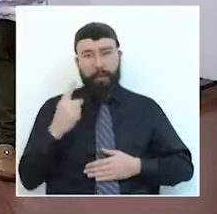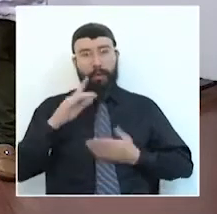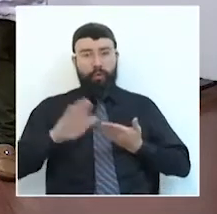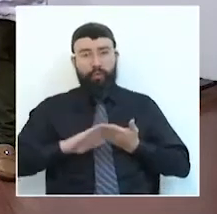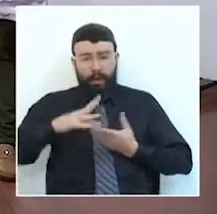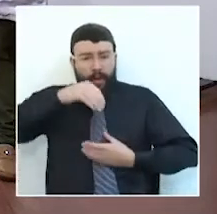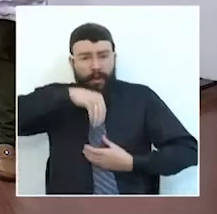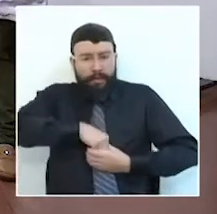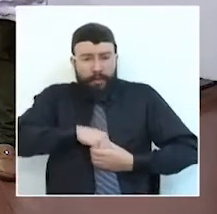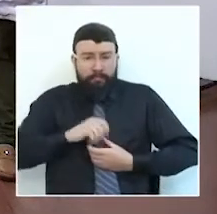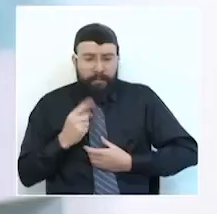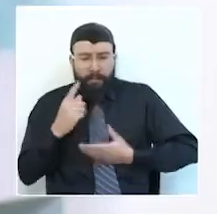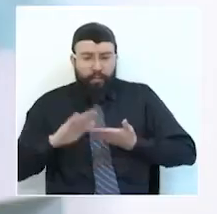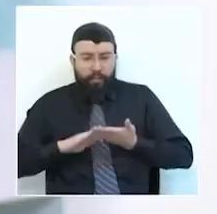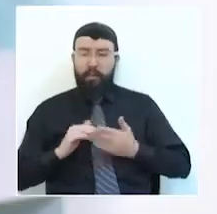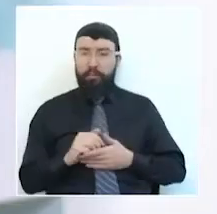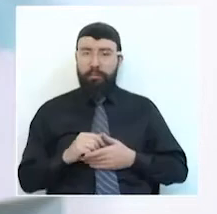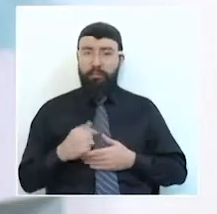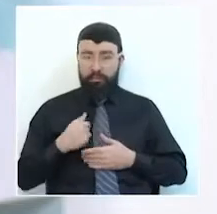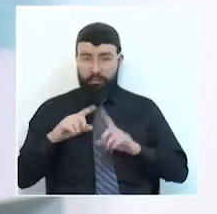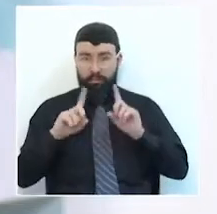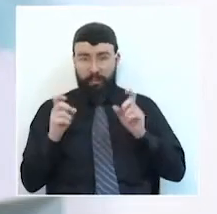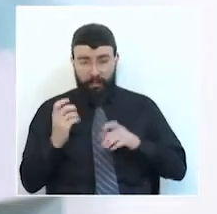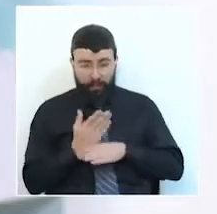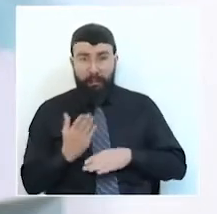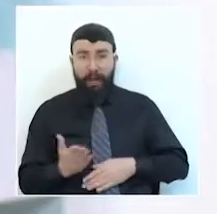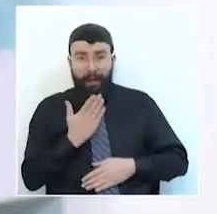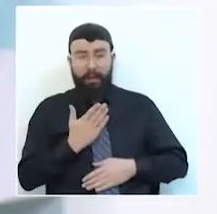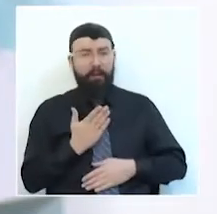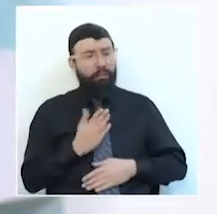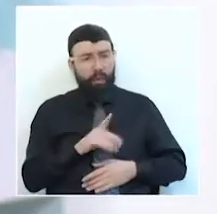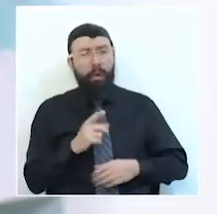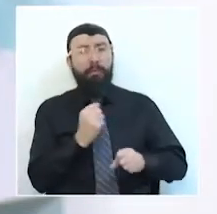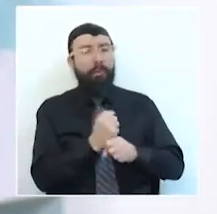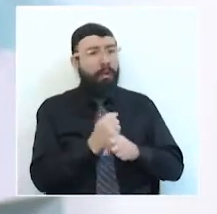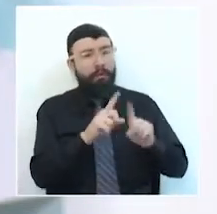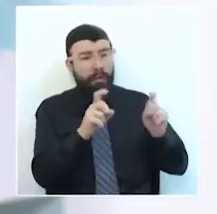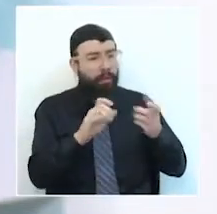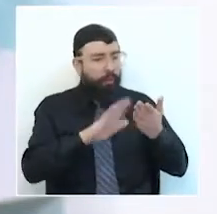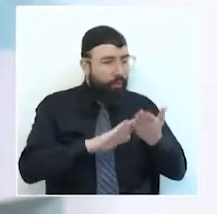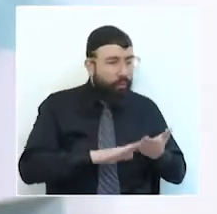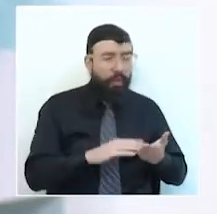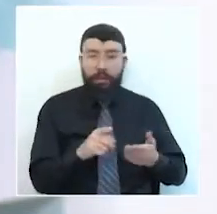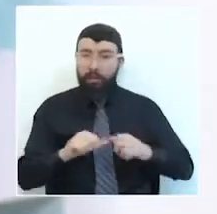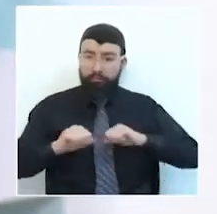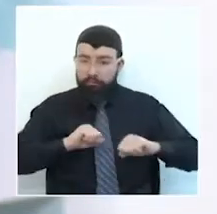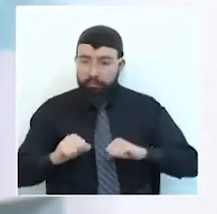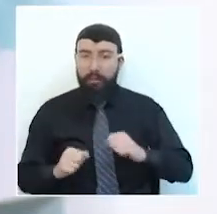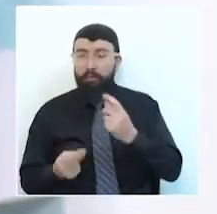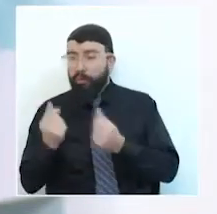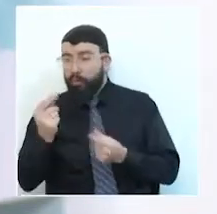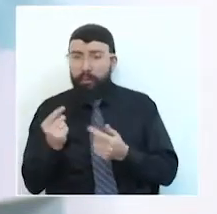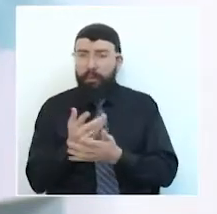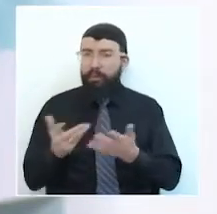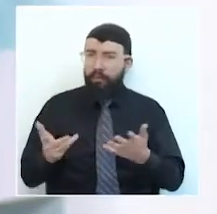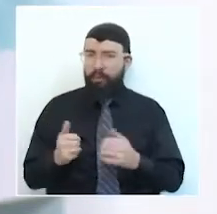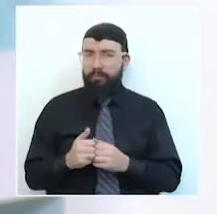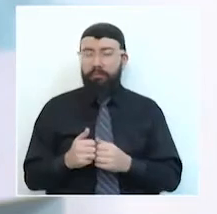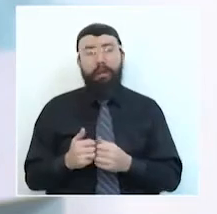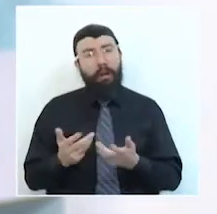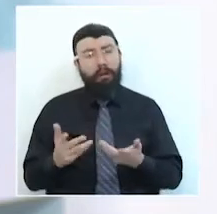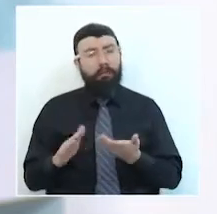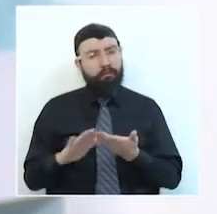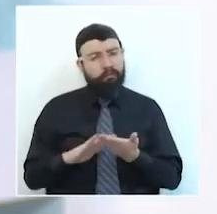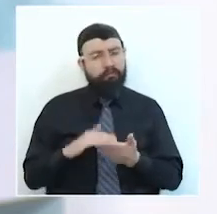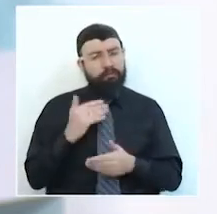no solo es un tema personal es un tema laboral es un tema de productividad es un tema económico si me apuras